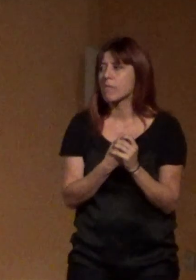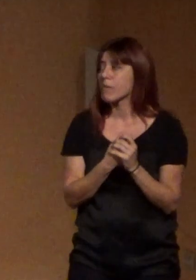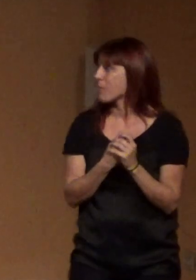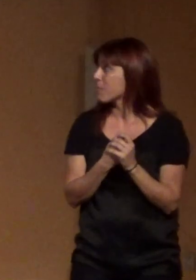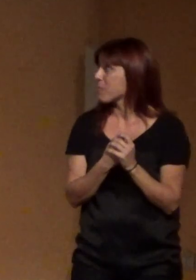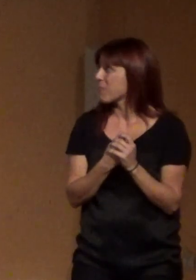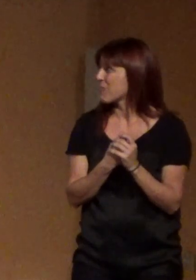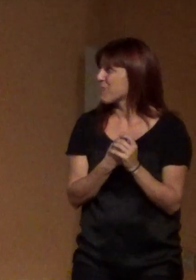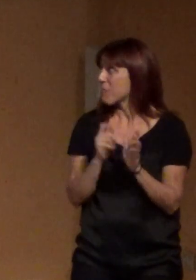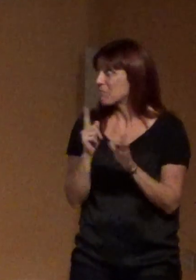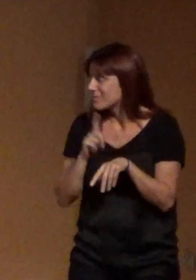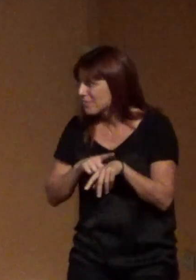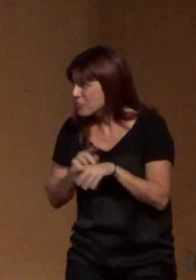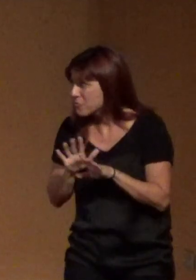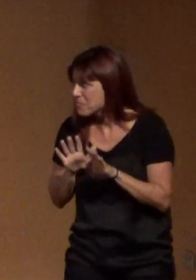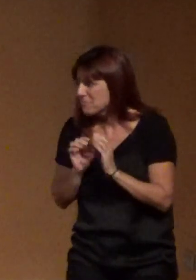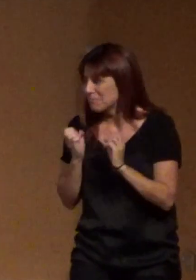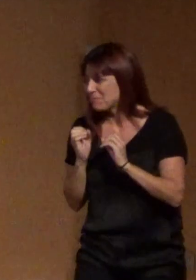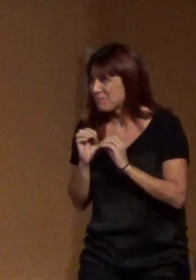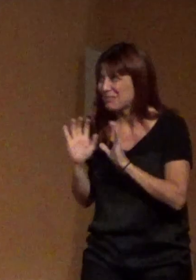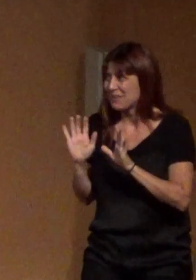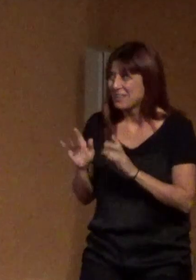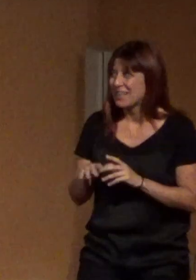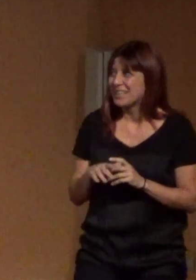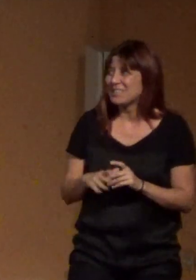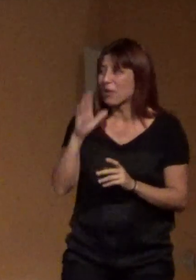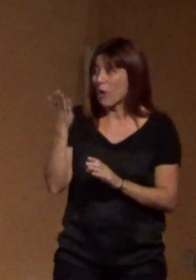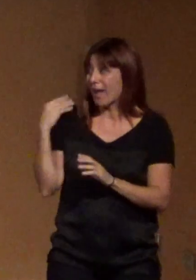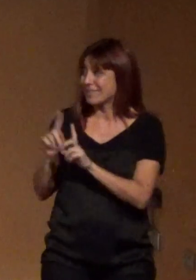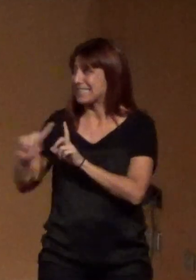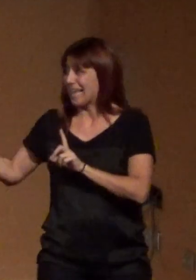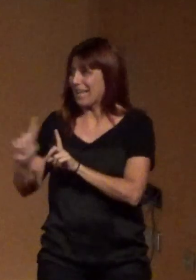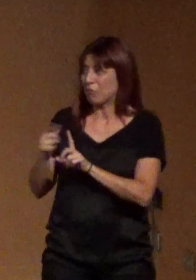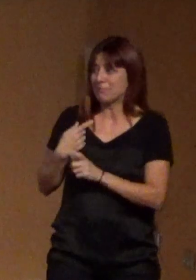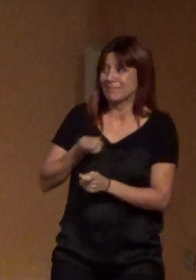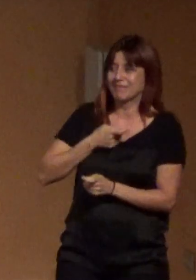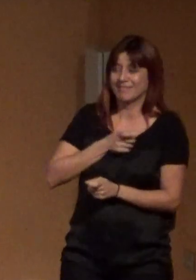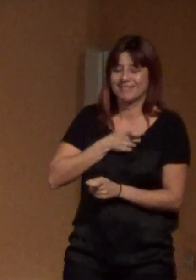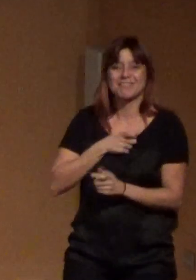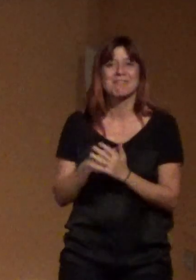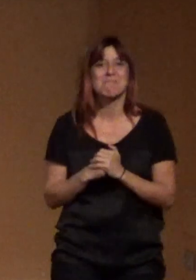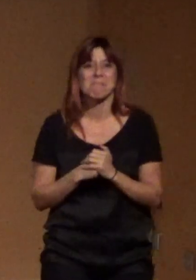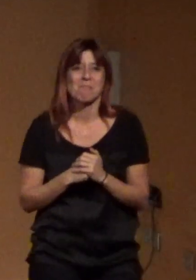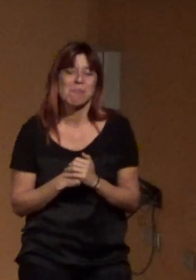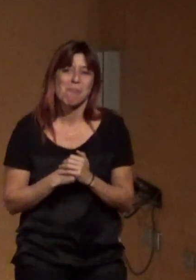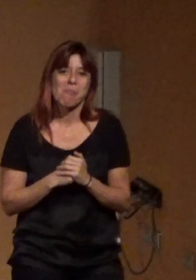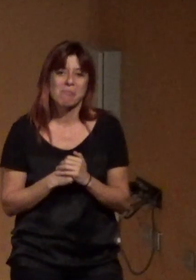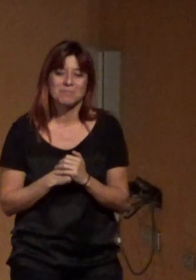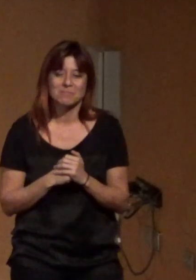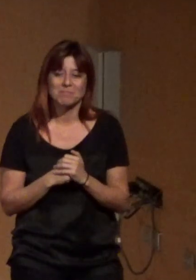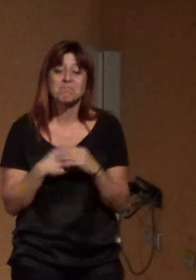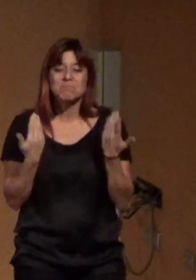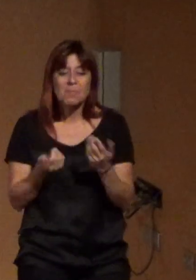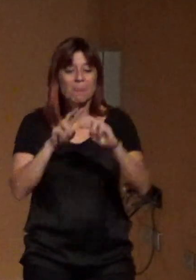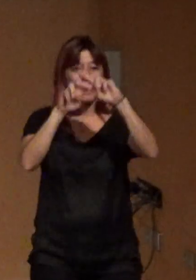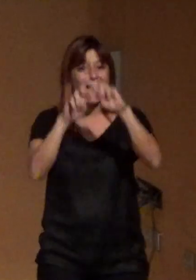teóricamente me quedan cuarto hora. Es que antes teníamos pactado, cuando eso te subes y te subes, ¿vale? Entonces, el